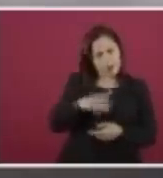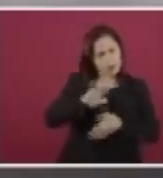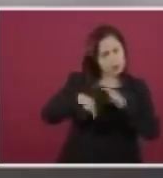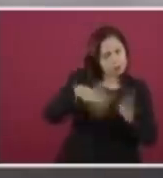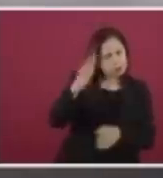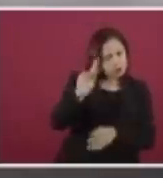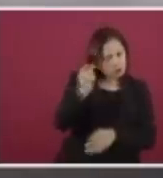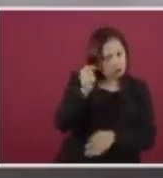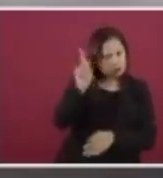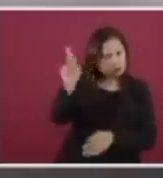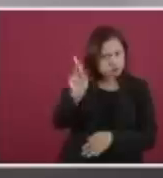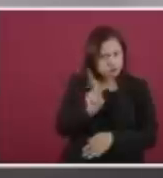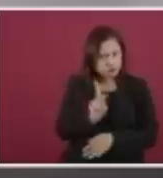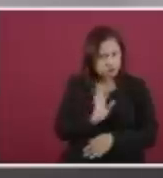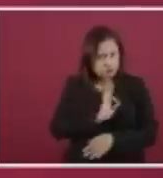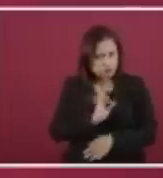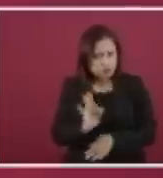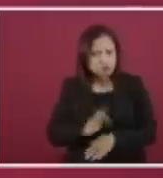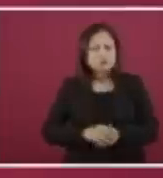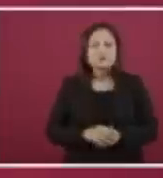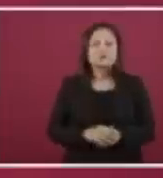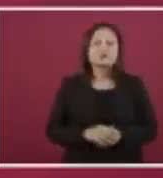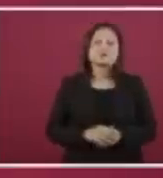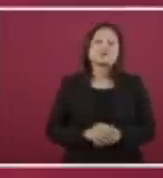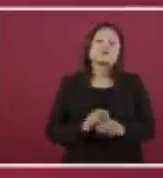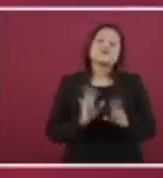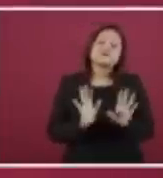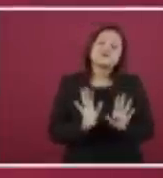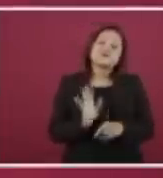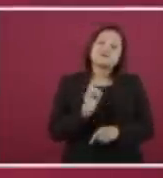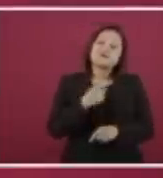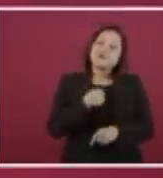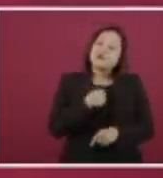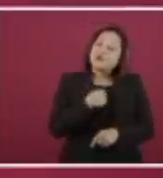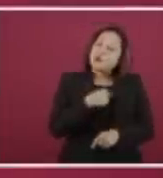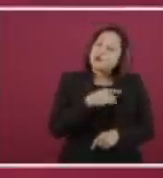Yo creo que esto es un proceso,